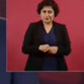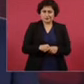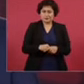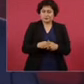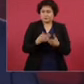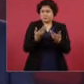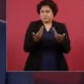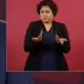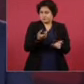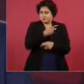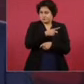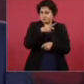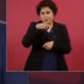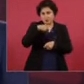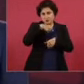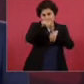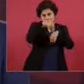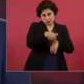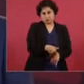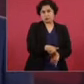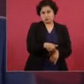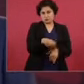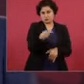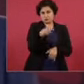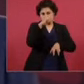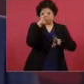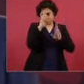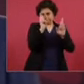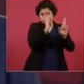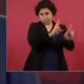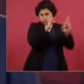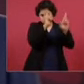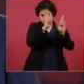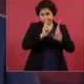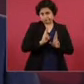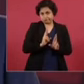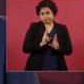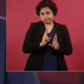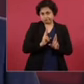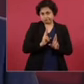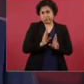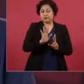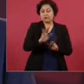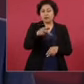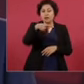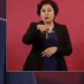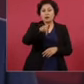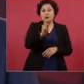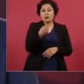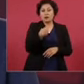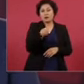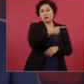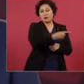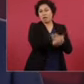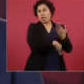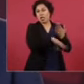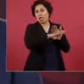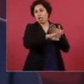Tenemos que actuar de manera responsable. Pero quedarnos callado nunca.